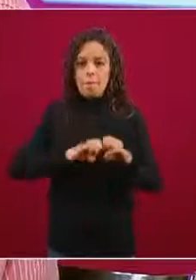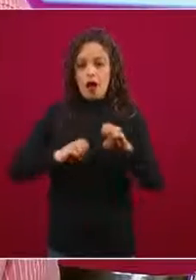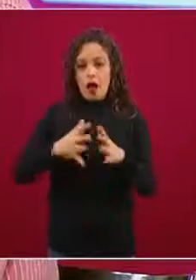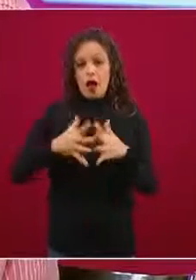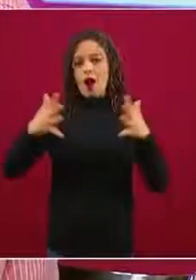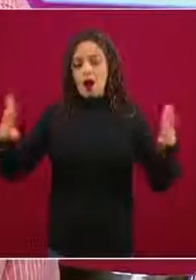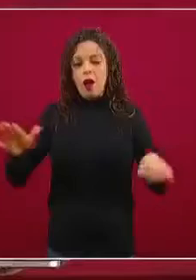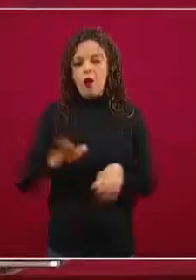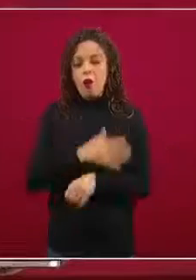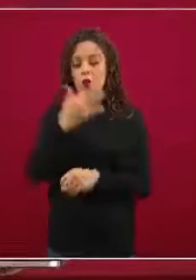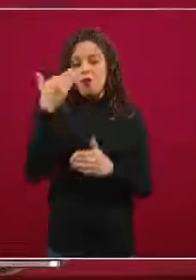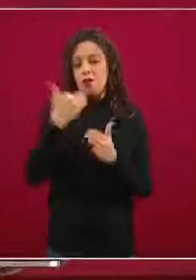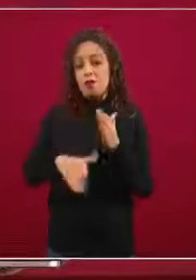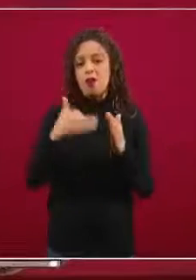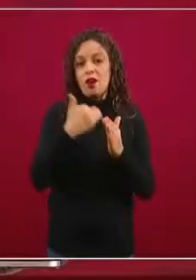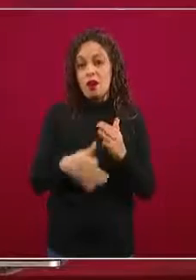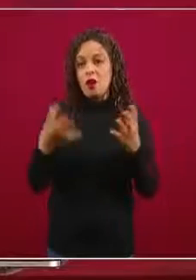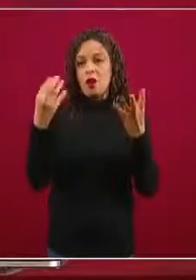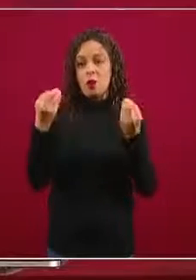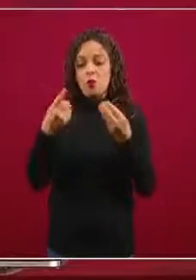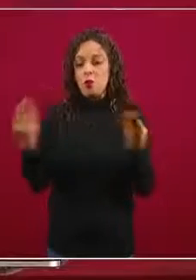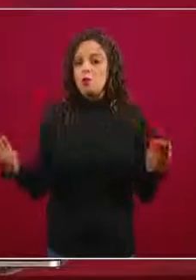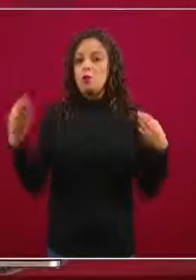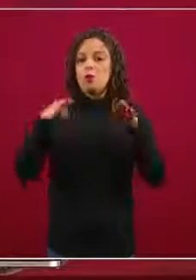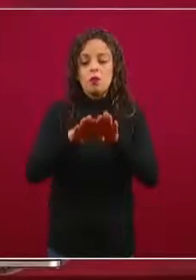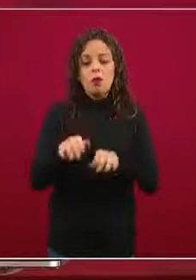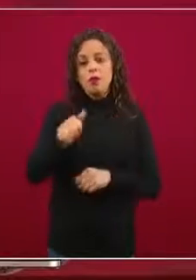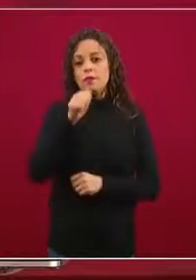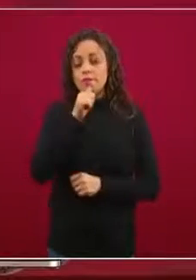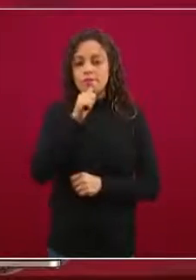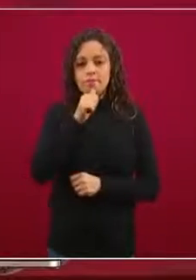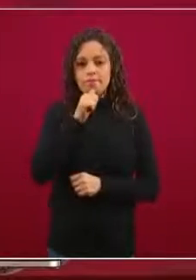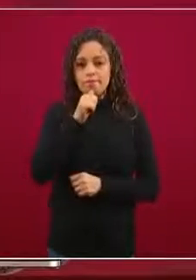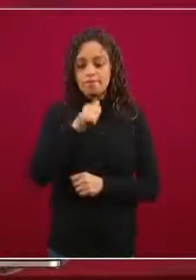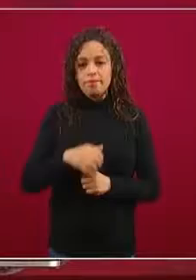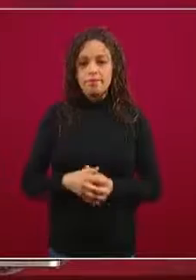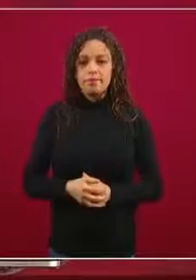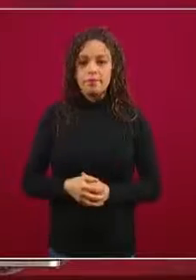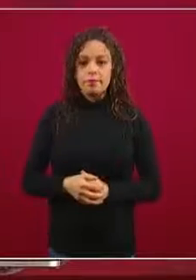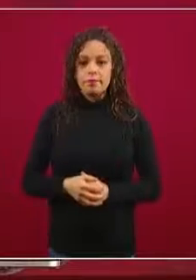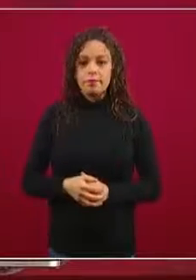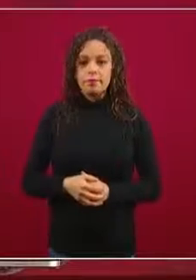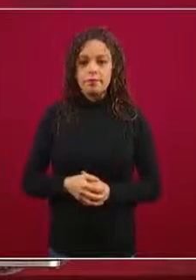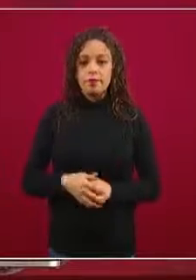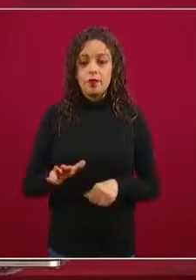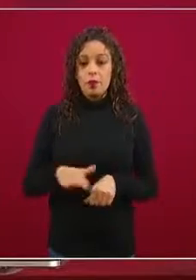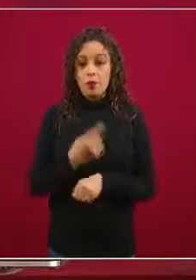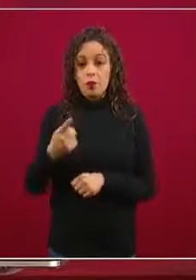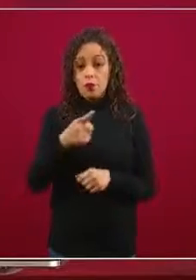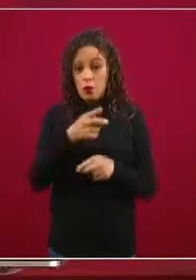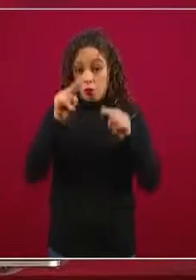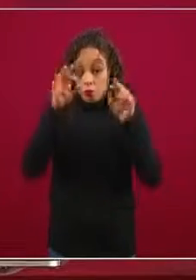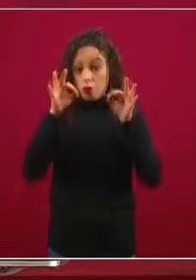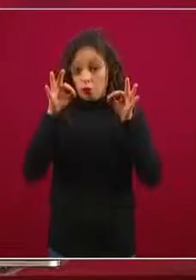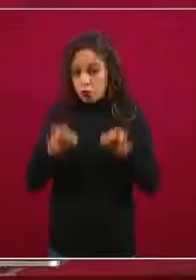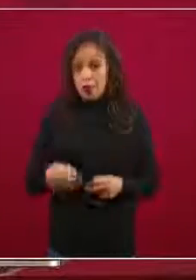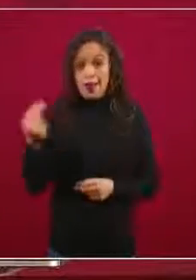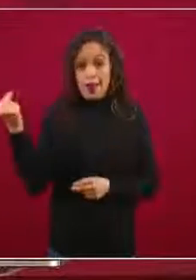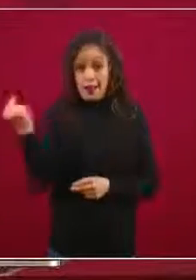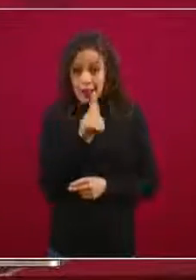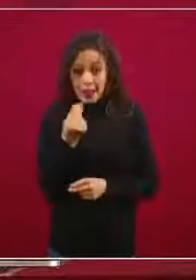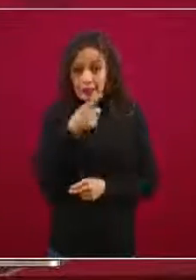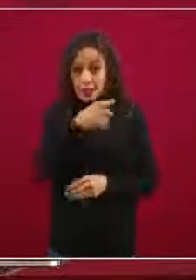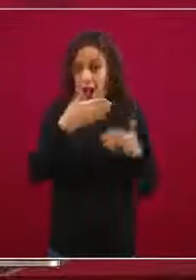faltan por parar cuando no son empresas que tengan una actividad esencial como ha sido definida.